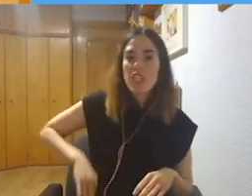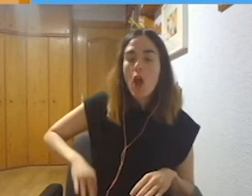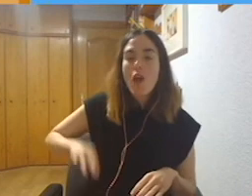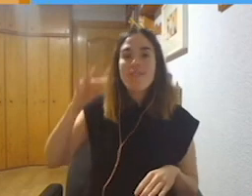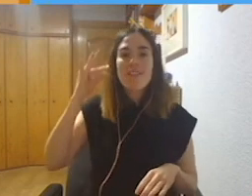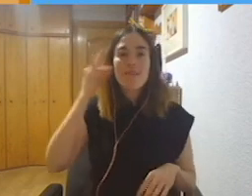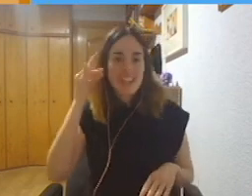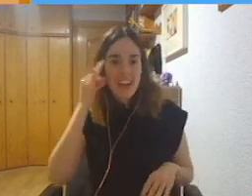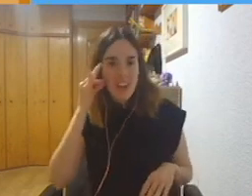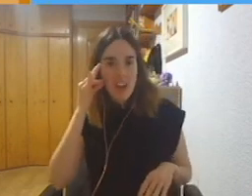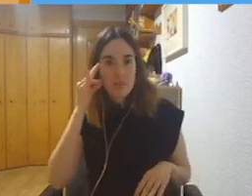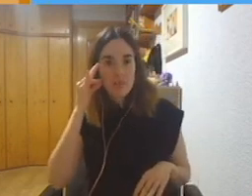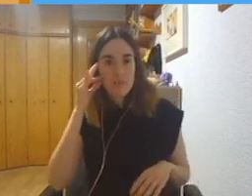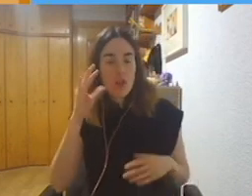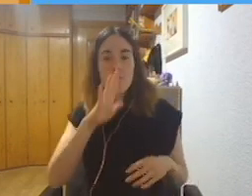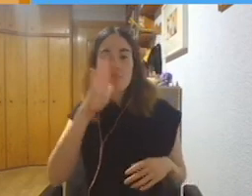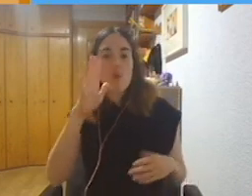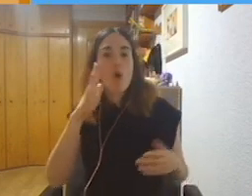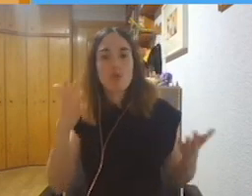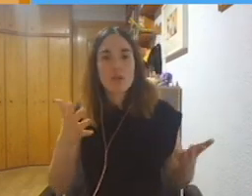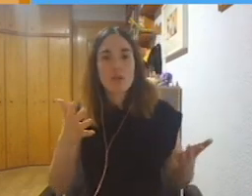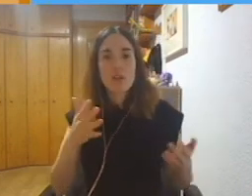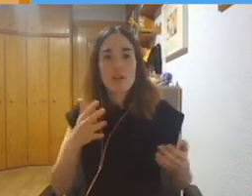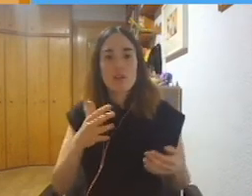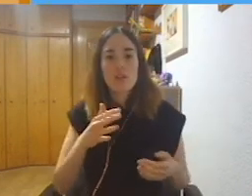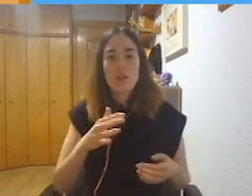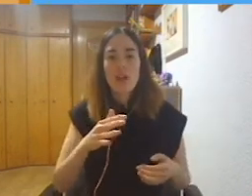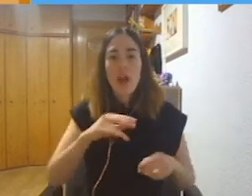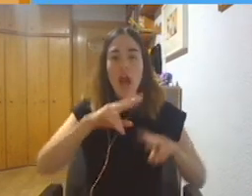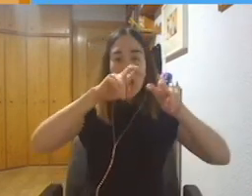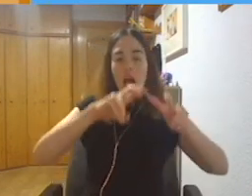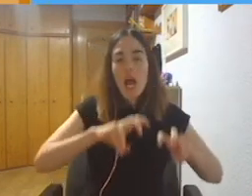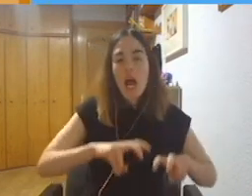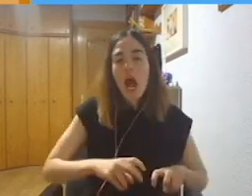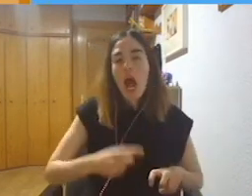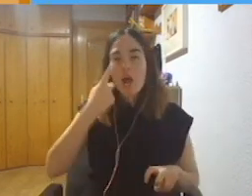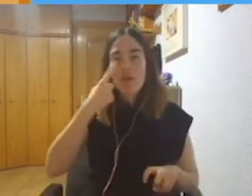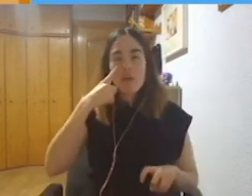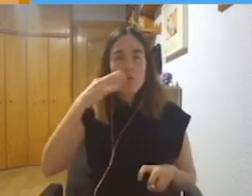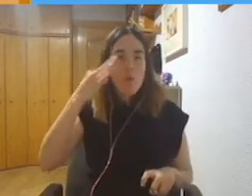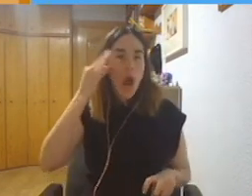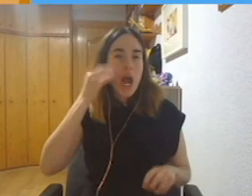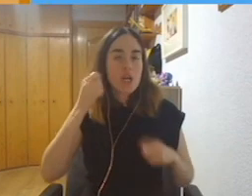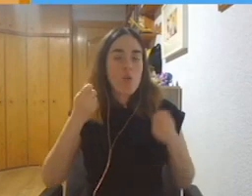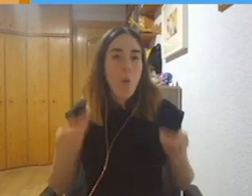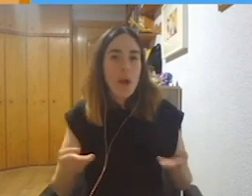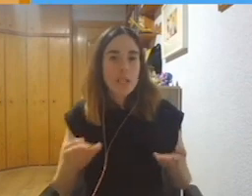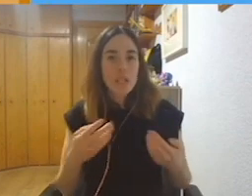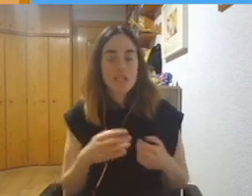ve feminizada? Por ejemplo, ahí habría que analizar cuántas mujeres